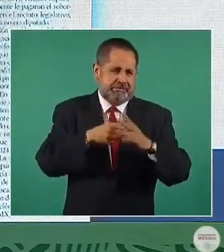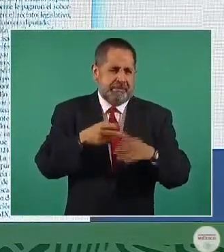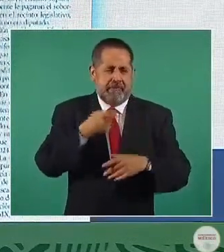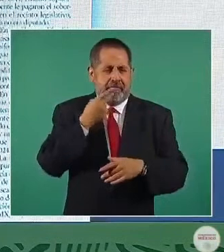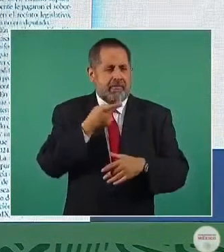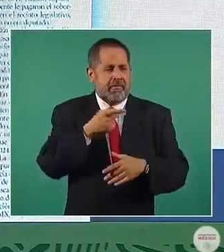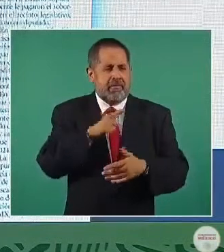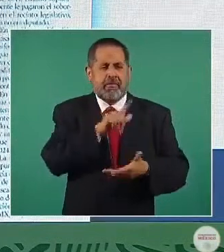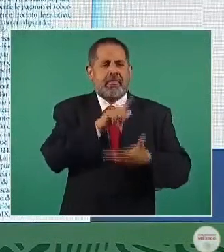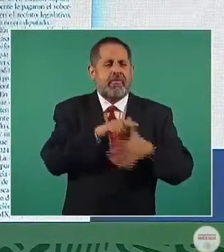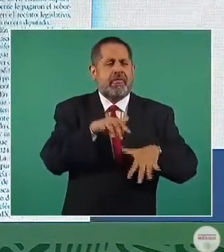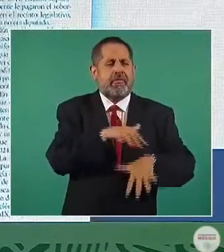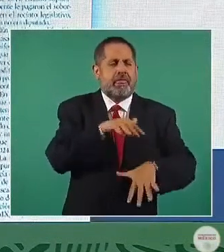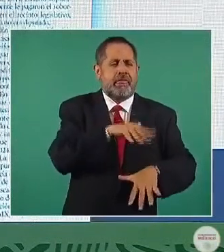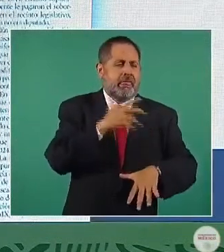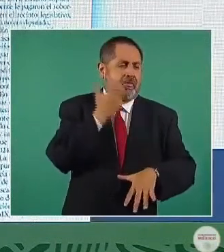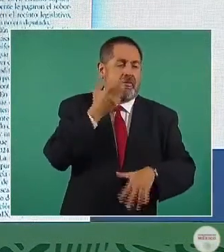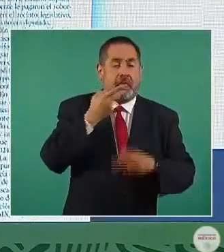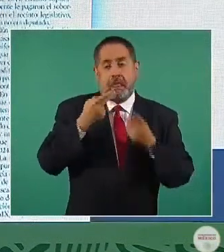leguleyo,